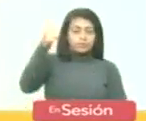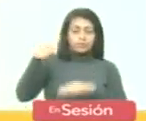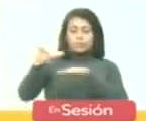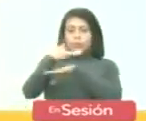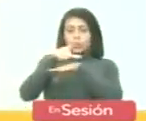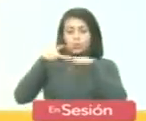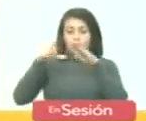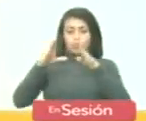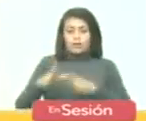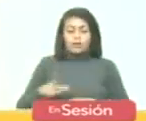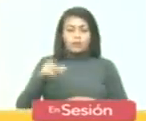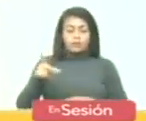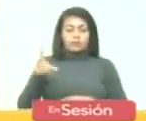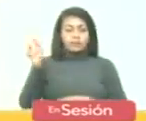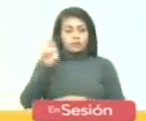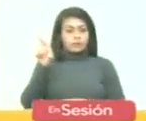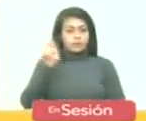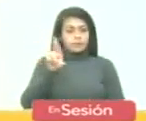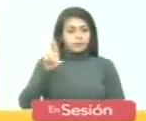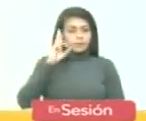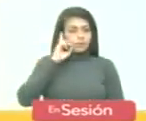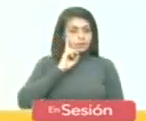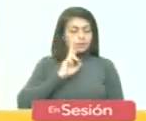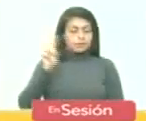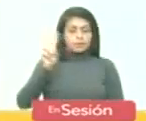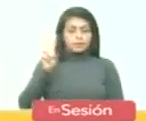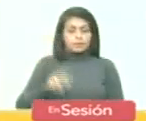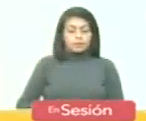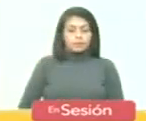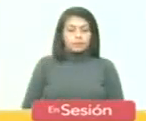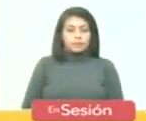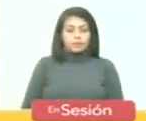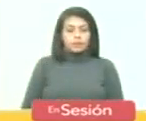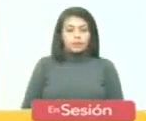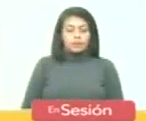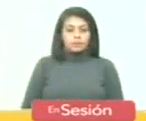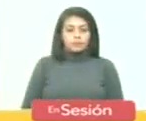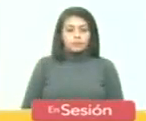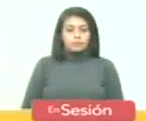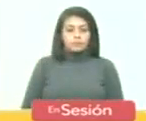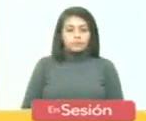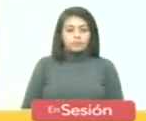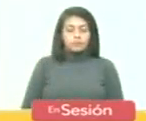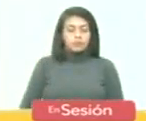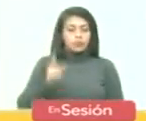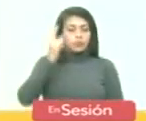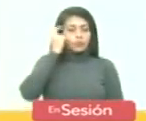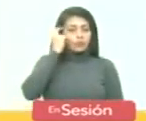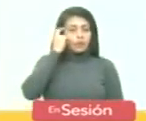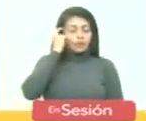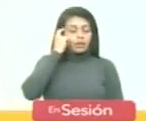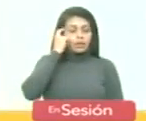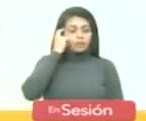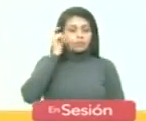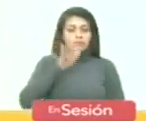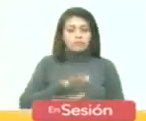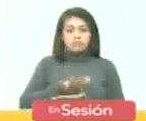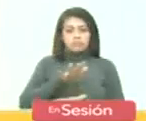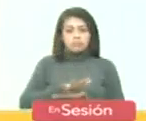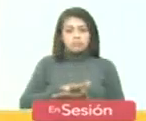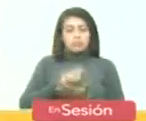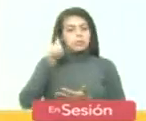gobierno de la República Bolivariana de Venezuela. Era un día tranquilo, un